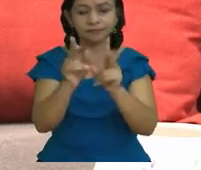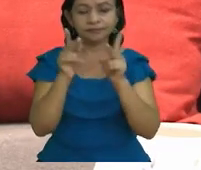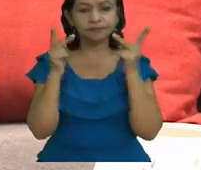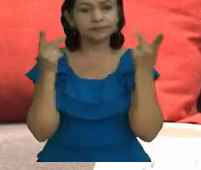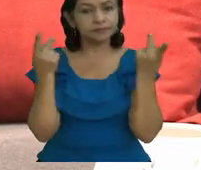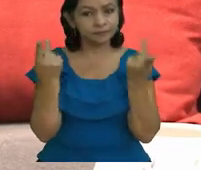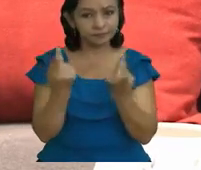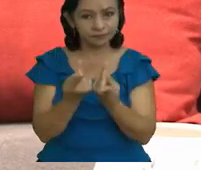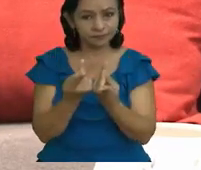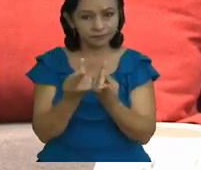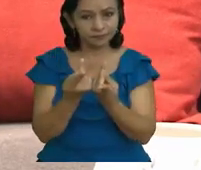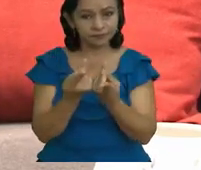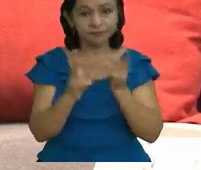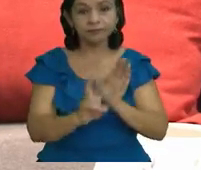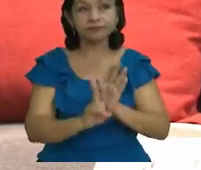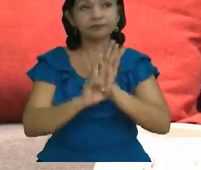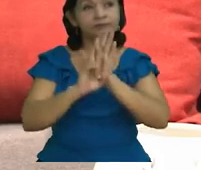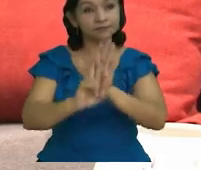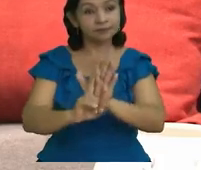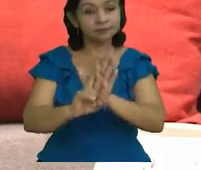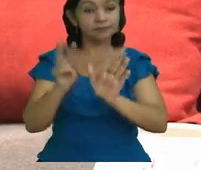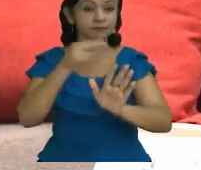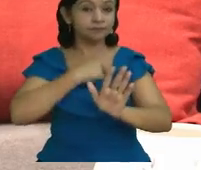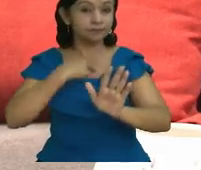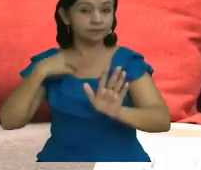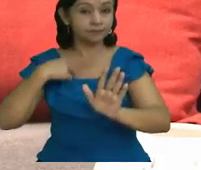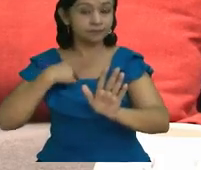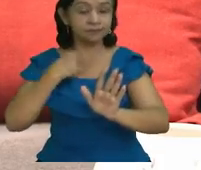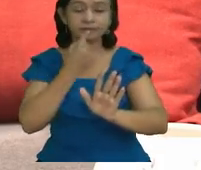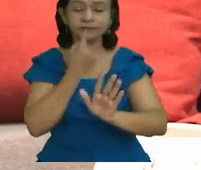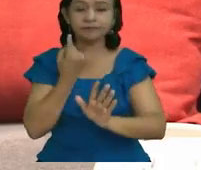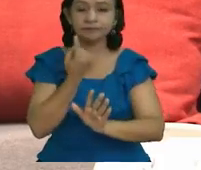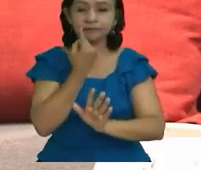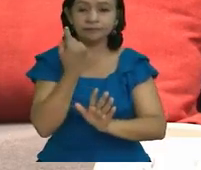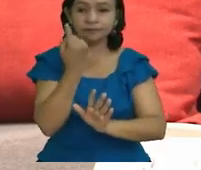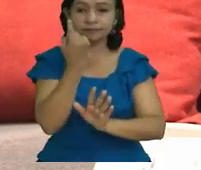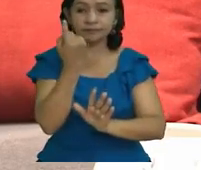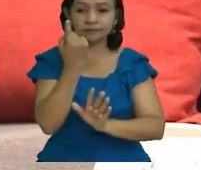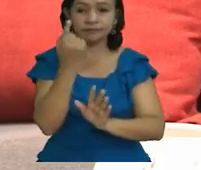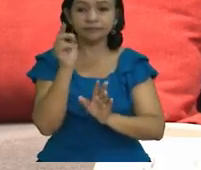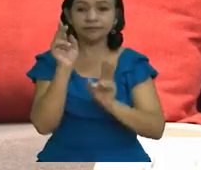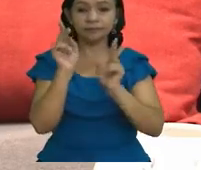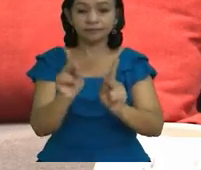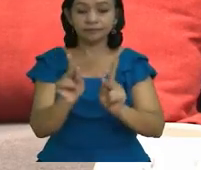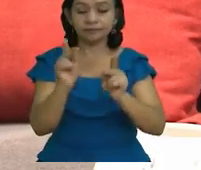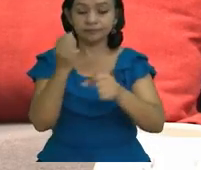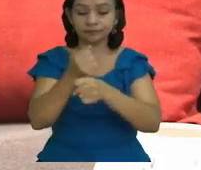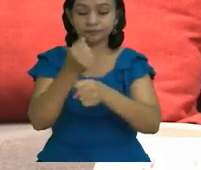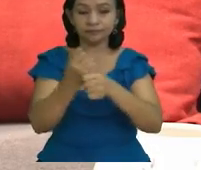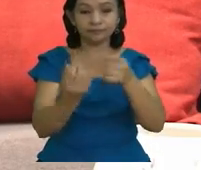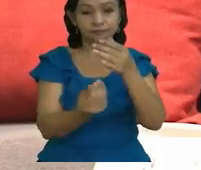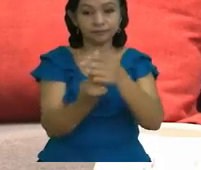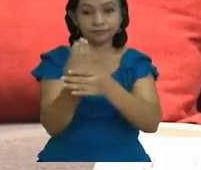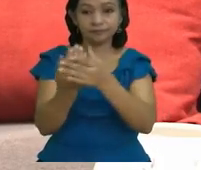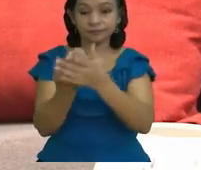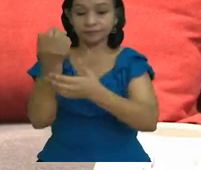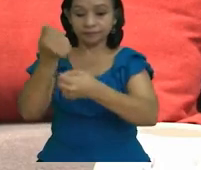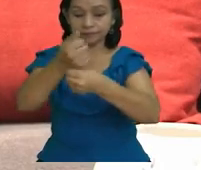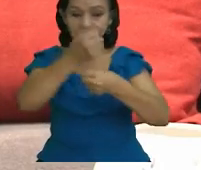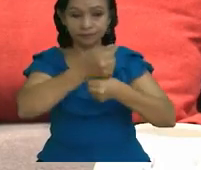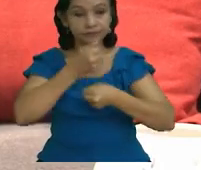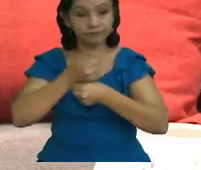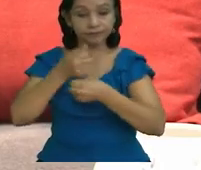general, los resultados de lo que se han hecho. Y quienes lo hacen en su mayoría son los productores, porque como los productores trabajan con